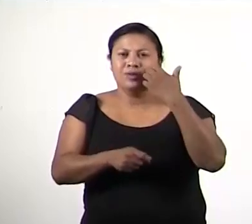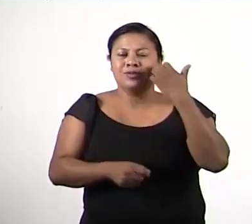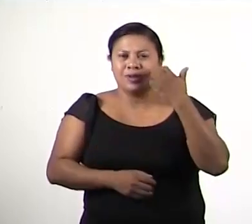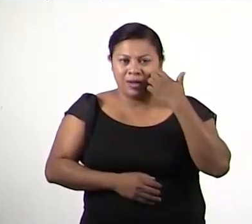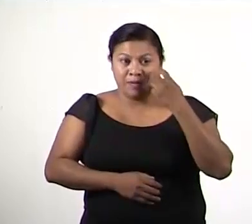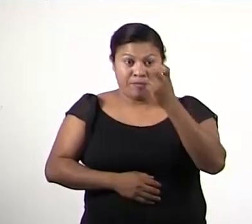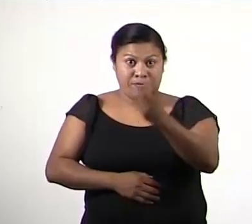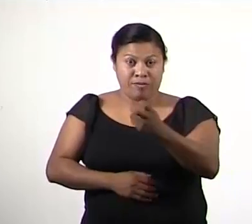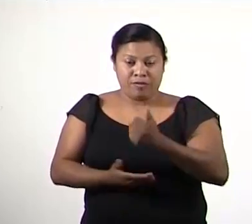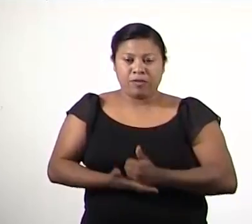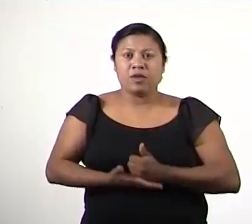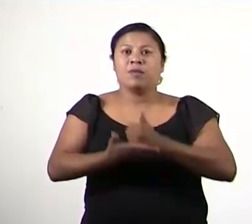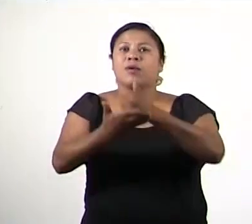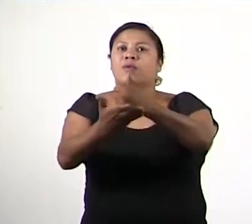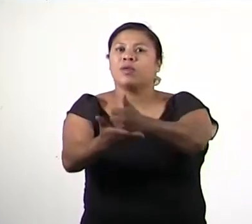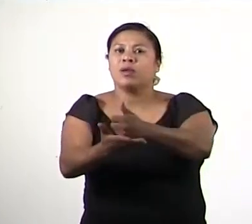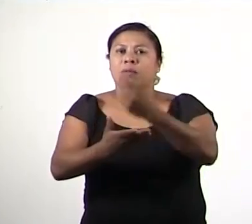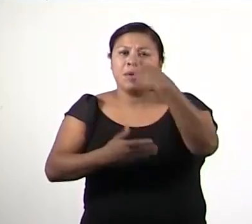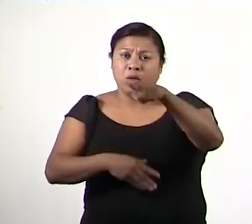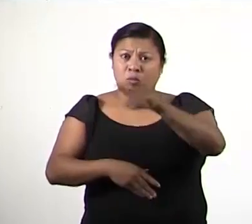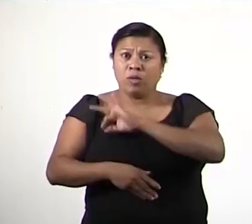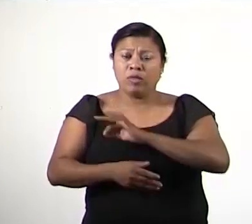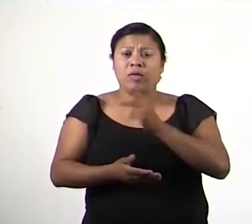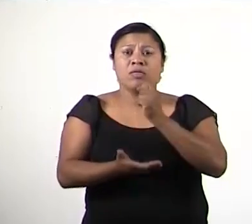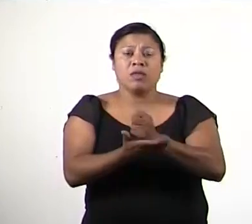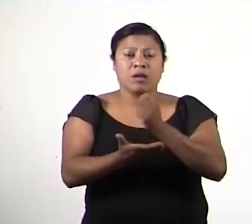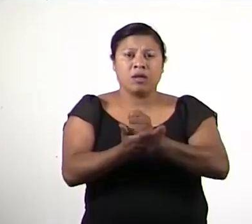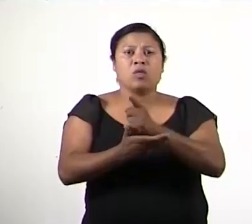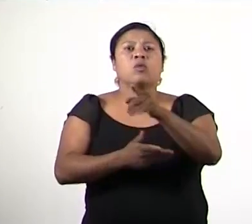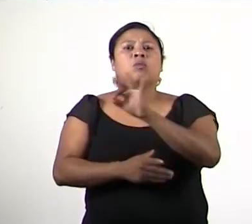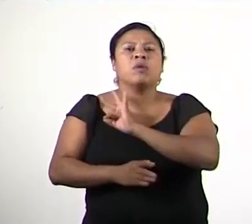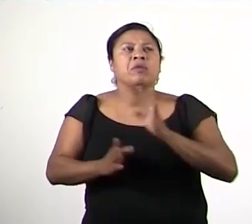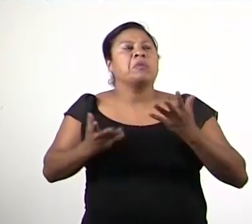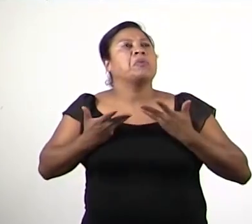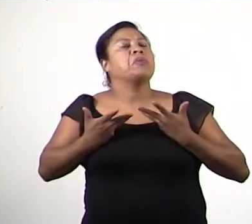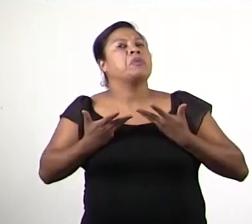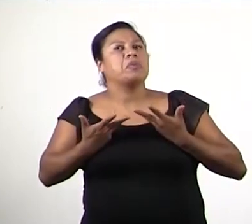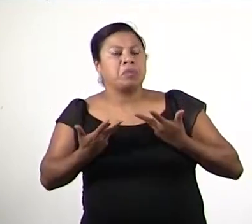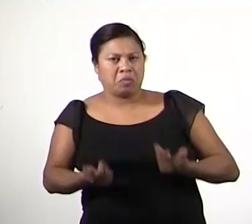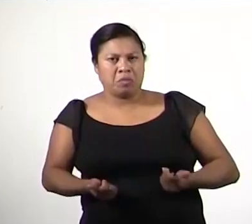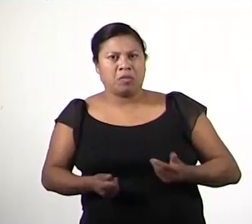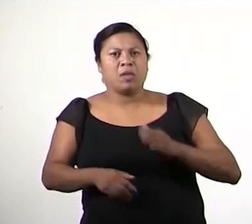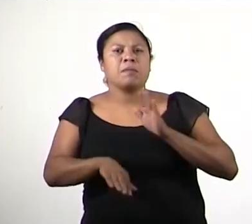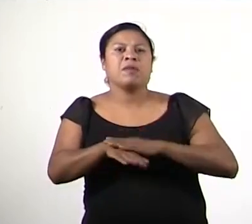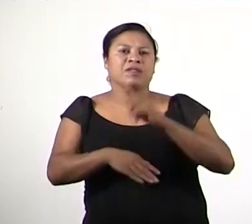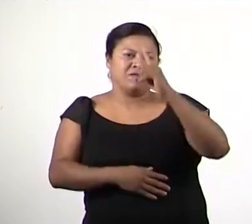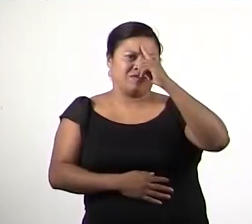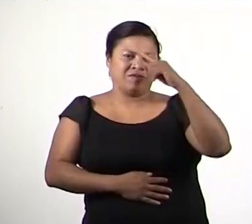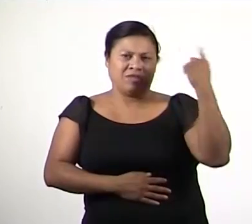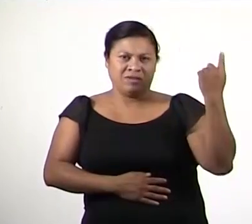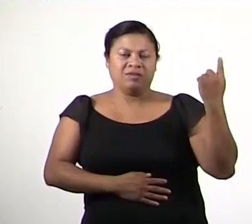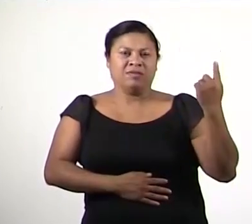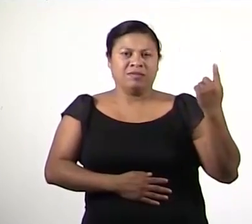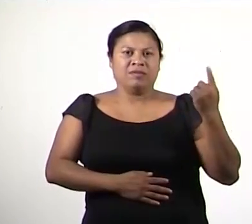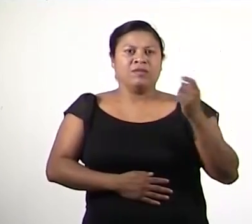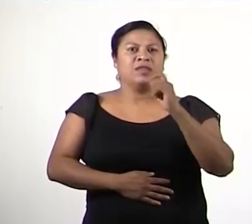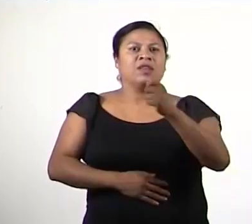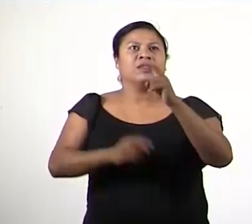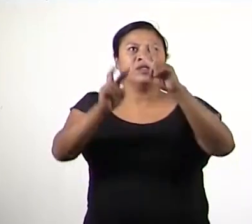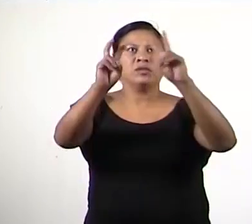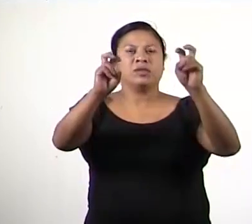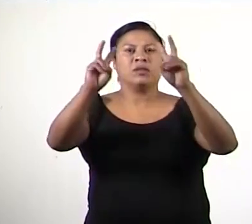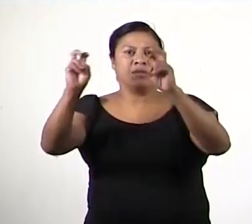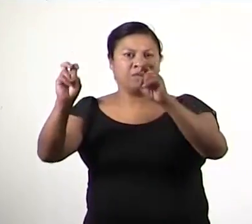va a ayudar a poder hacer tus tareas y entender de una manera más fácil los temas